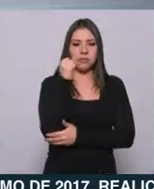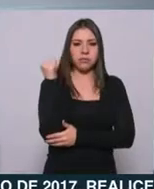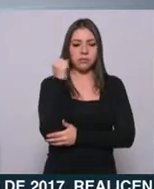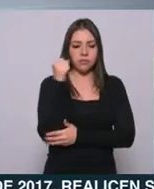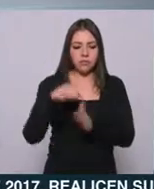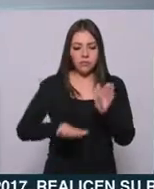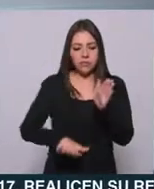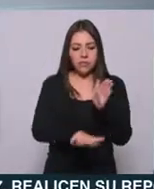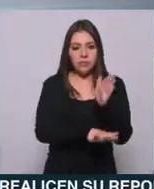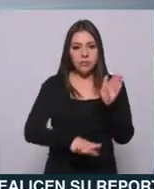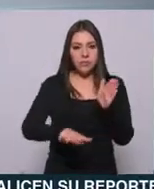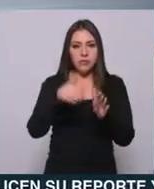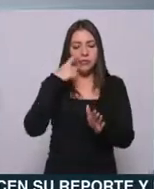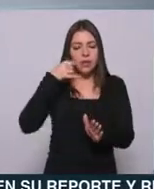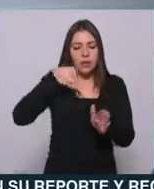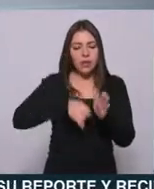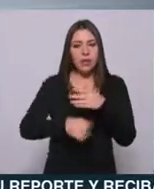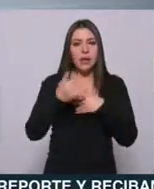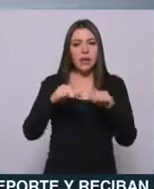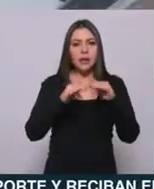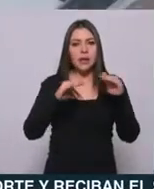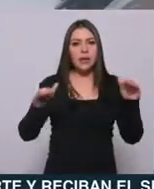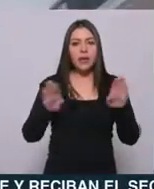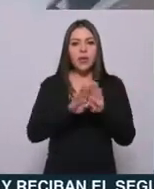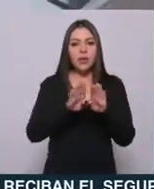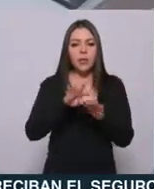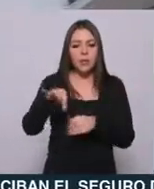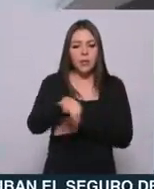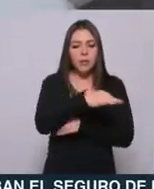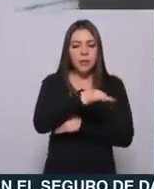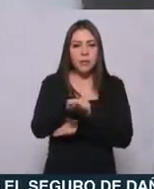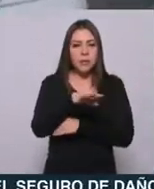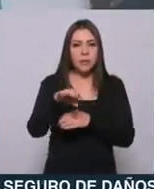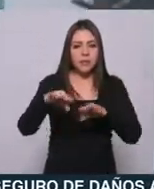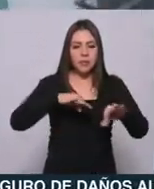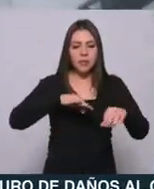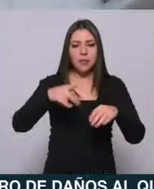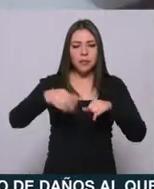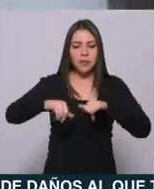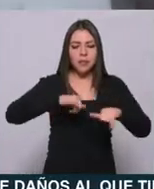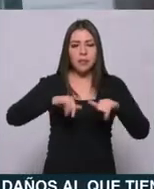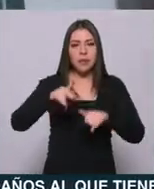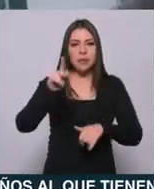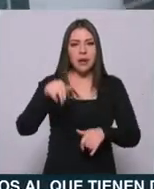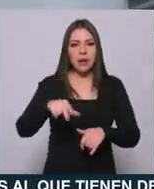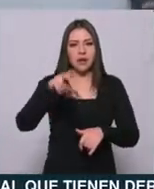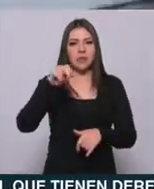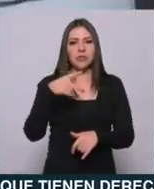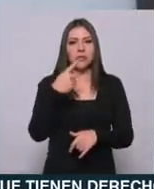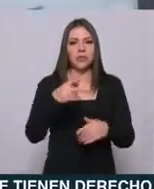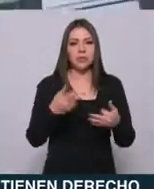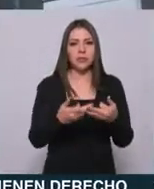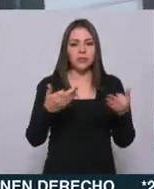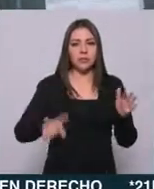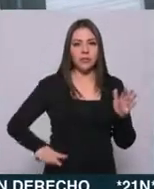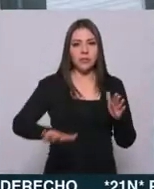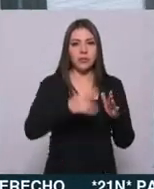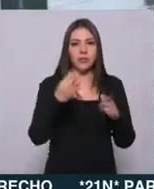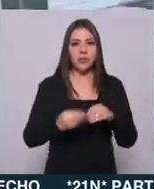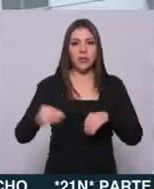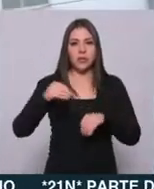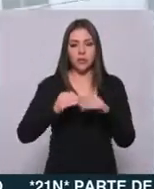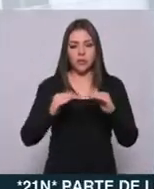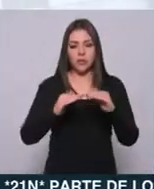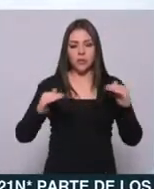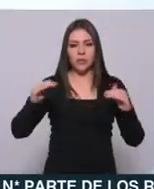renivelar y el plano horizontal de proyecto. La idea es remover parte del suelo natural para liberar presión